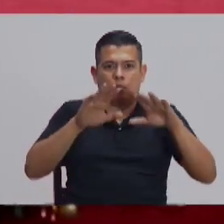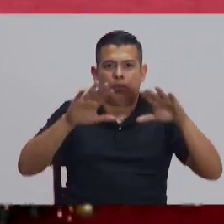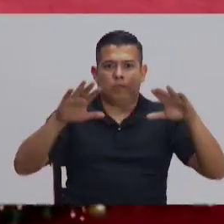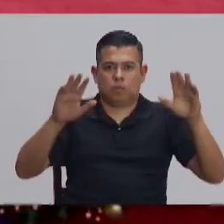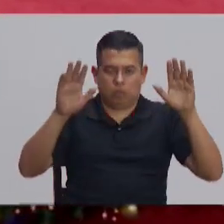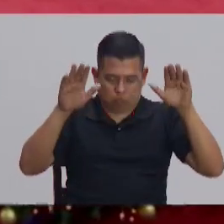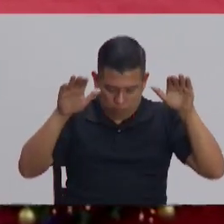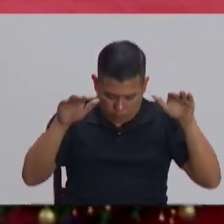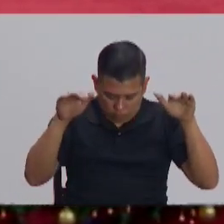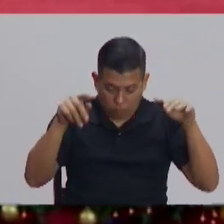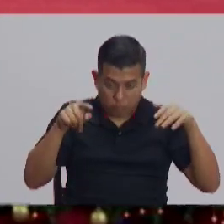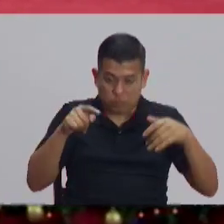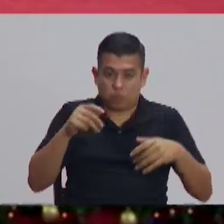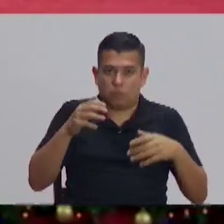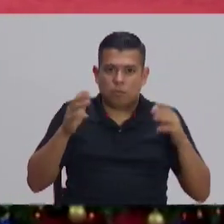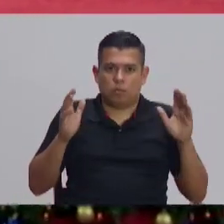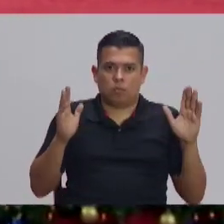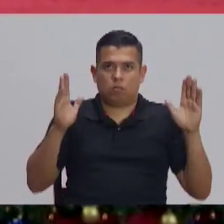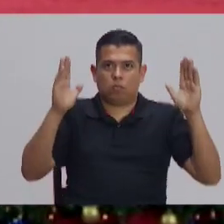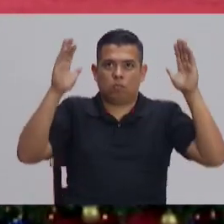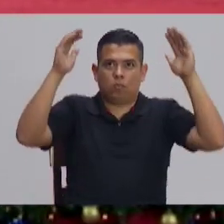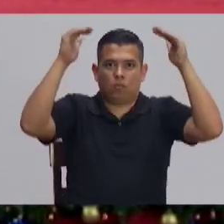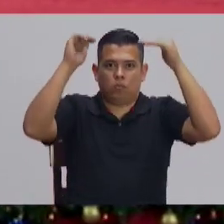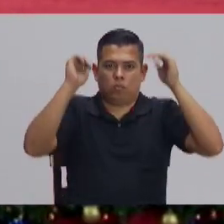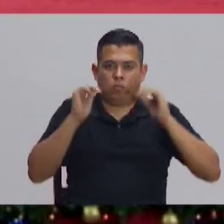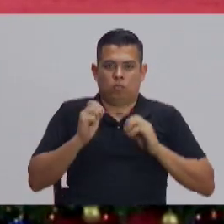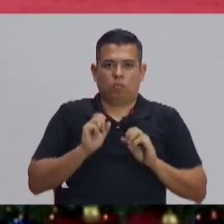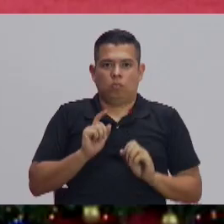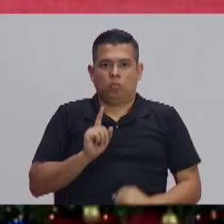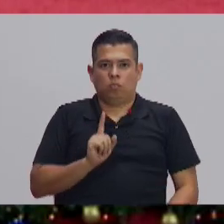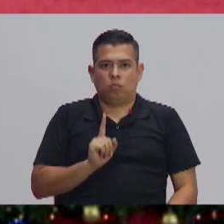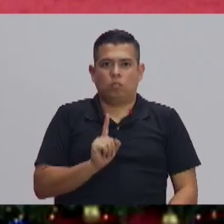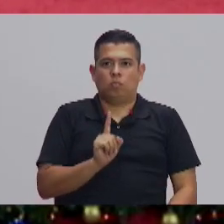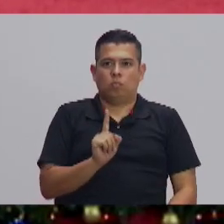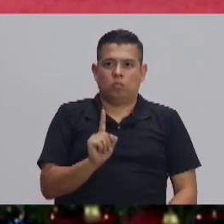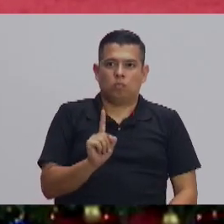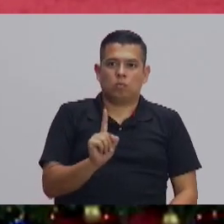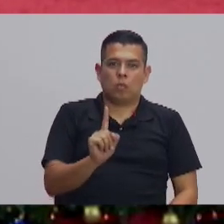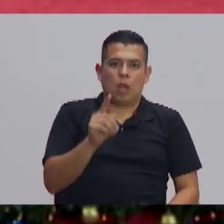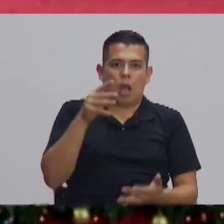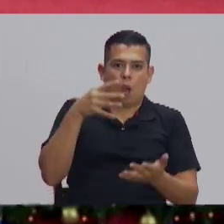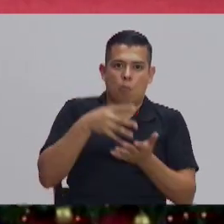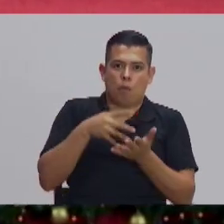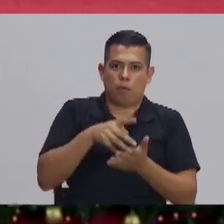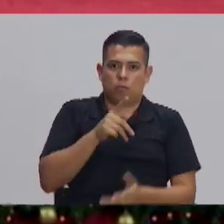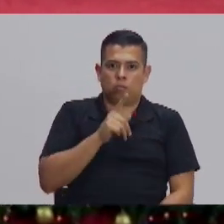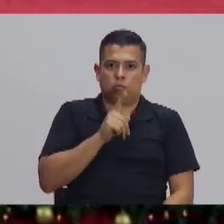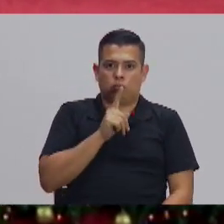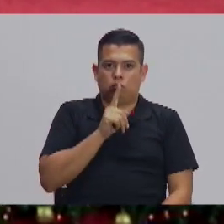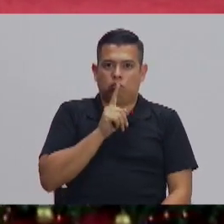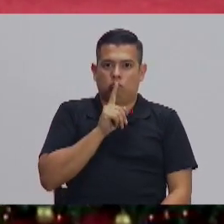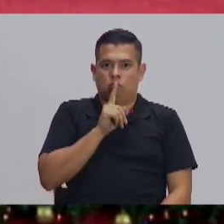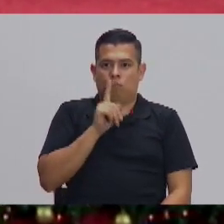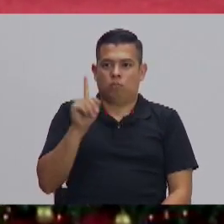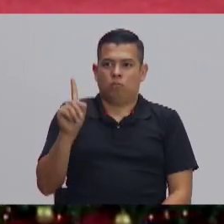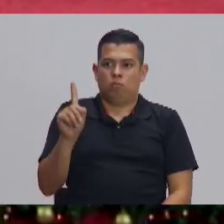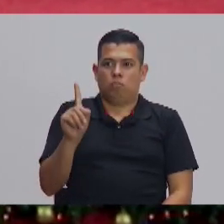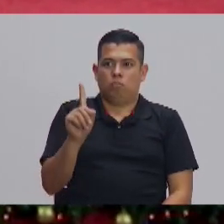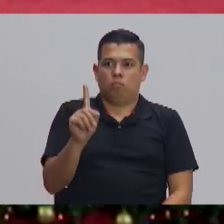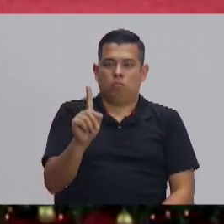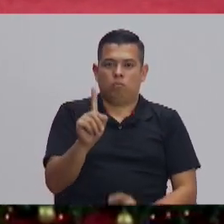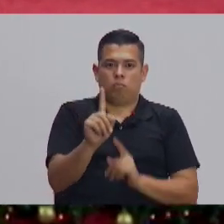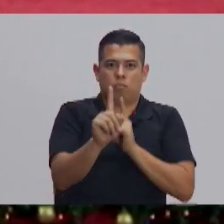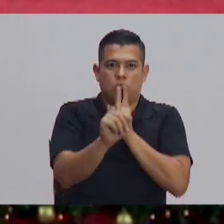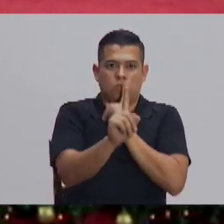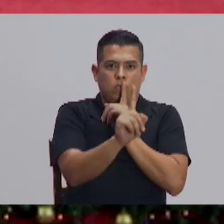y el sumo sacerdote entraba todo el pueblo callaba cuando dios se